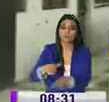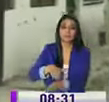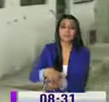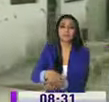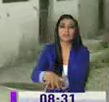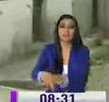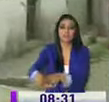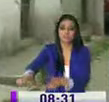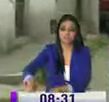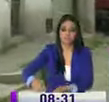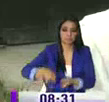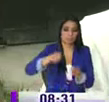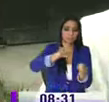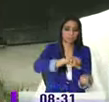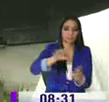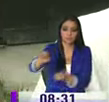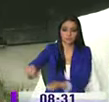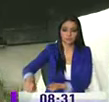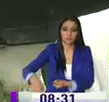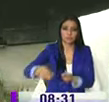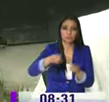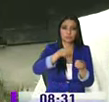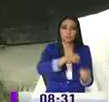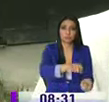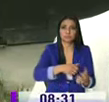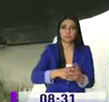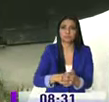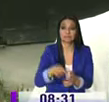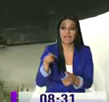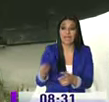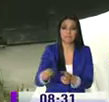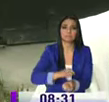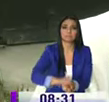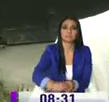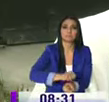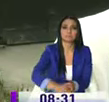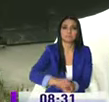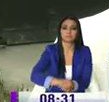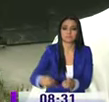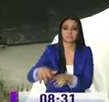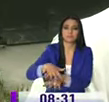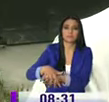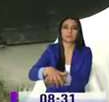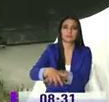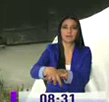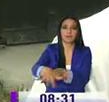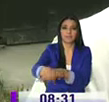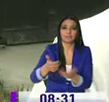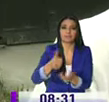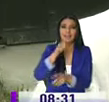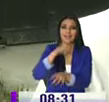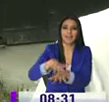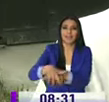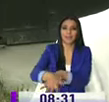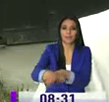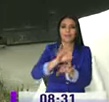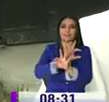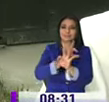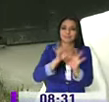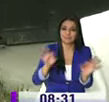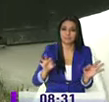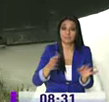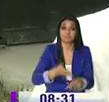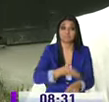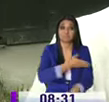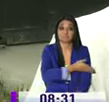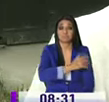que pasaba por el sector de lavabos nosotros en la quebrada porque saliera el agua de la vertiente entonces sufrimos